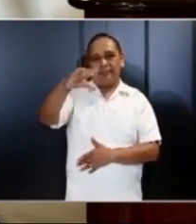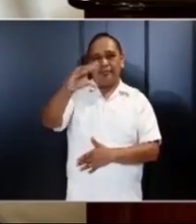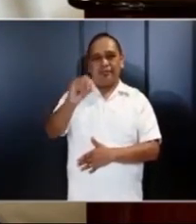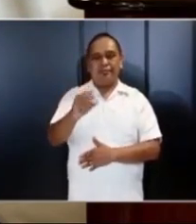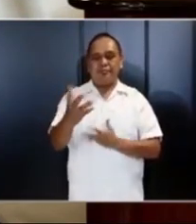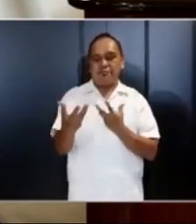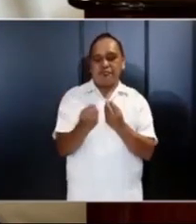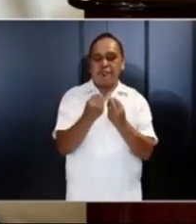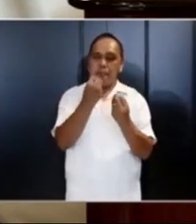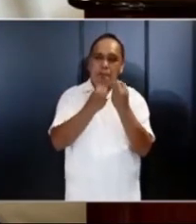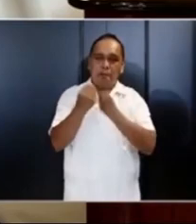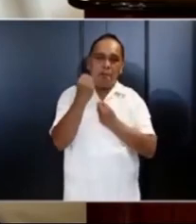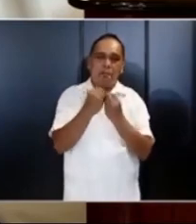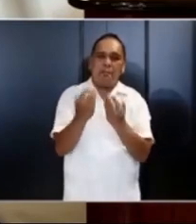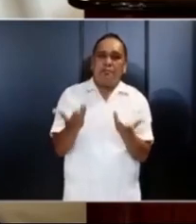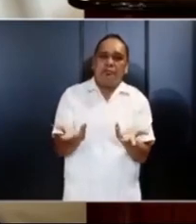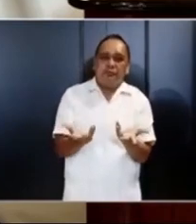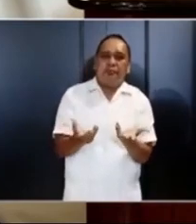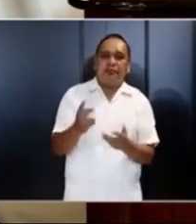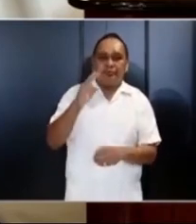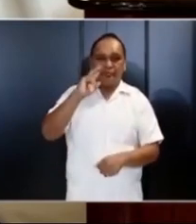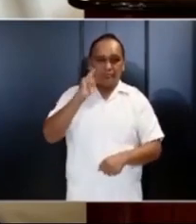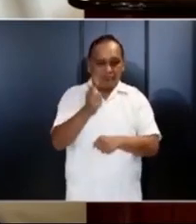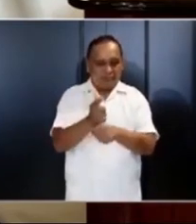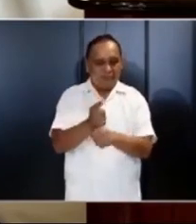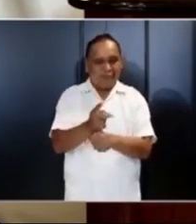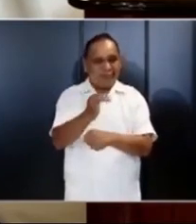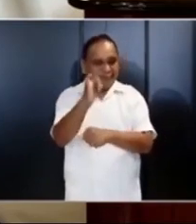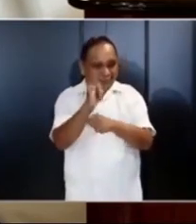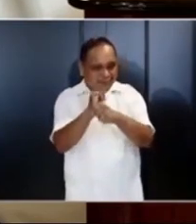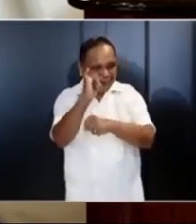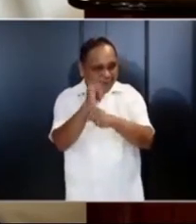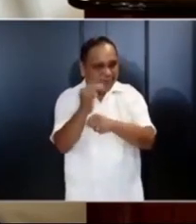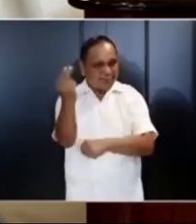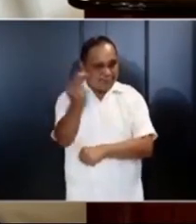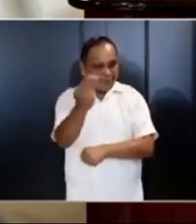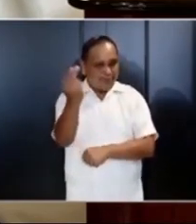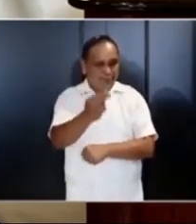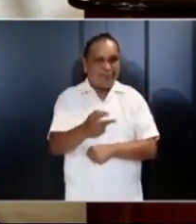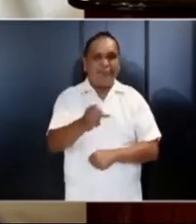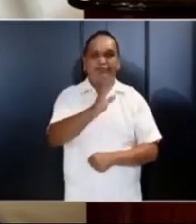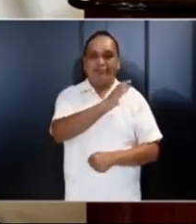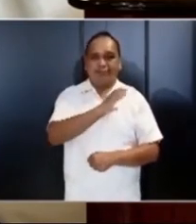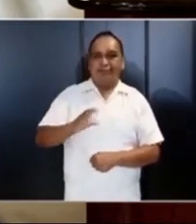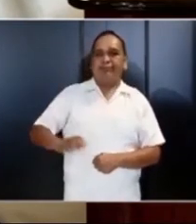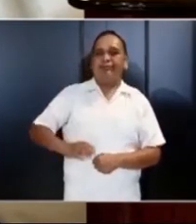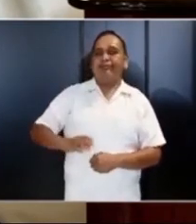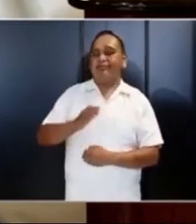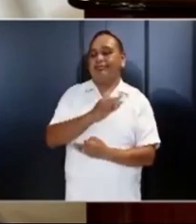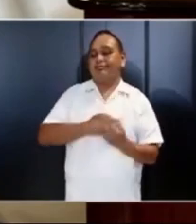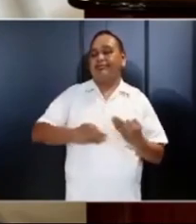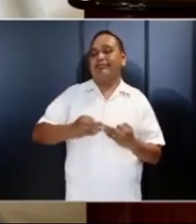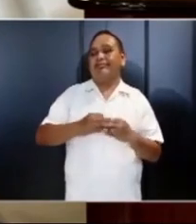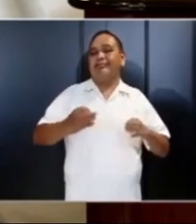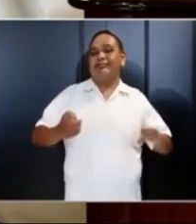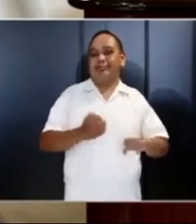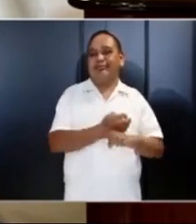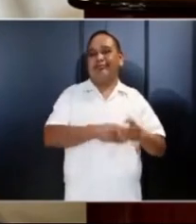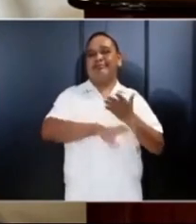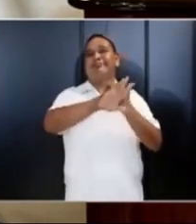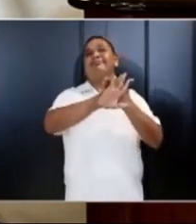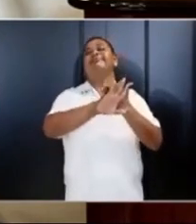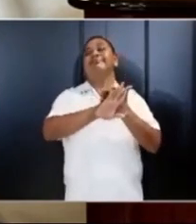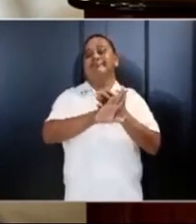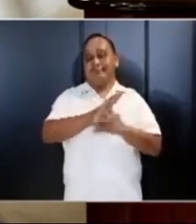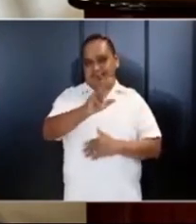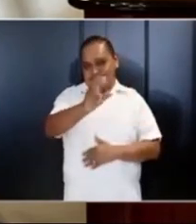esfuerzo. Tiene que haber una elección, porque no es una vez que lo hace. Lo hizo con todos los candidatos, para todos los estados nos perjudicó, y